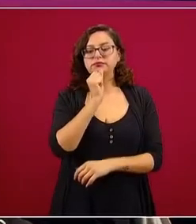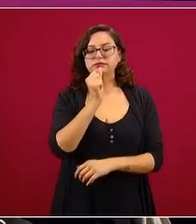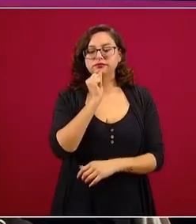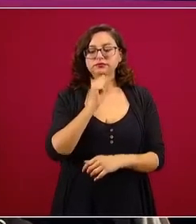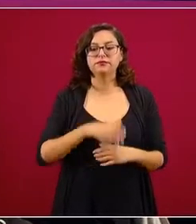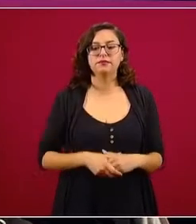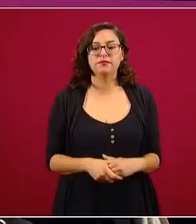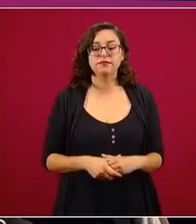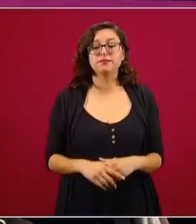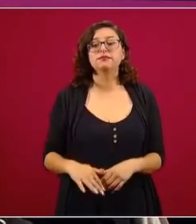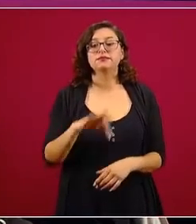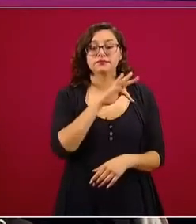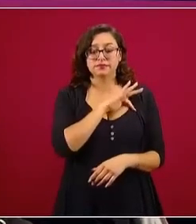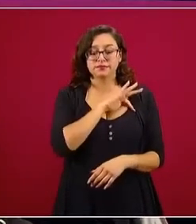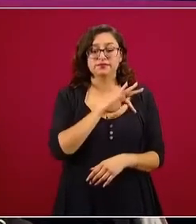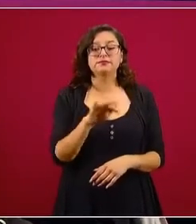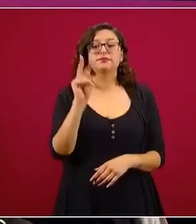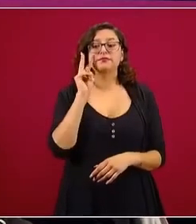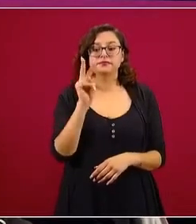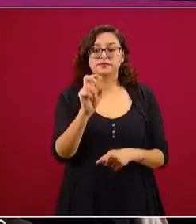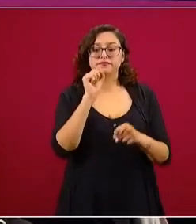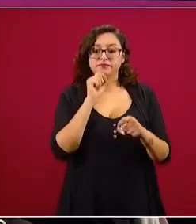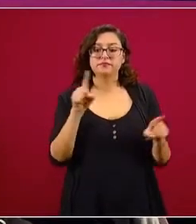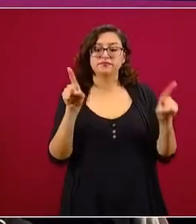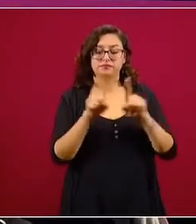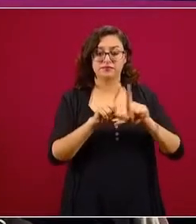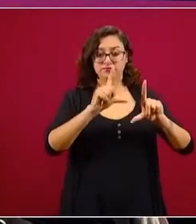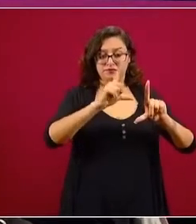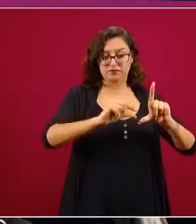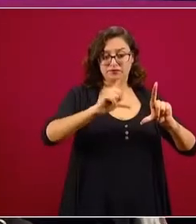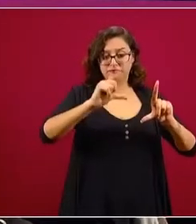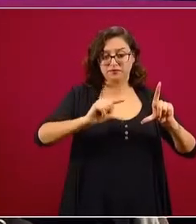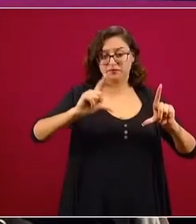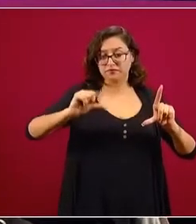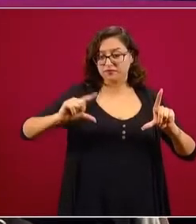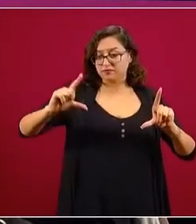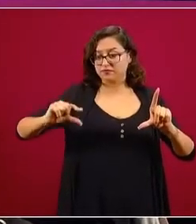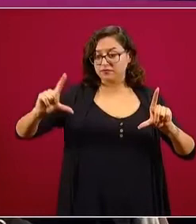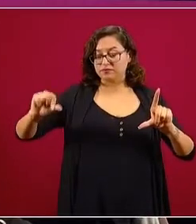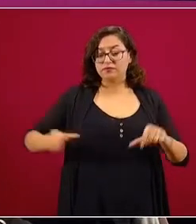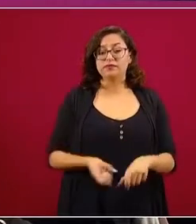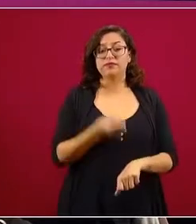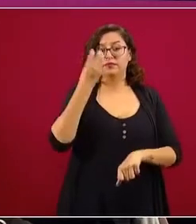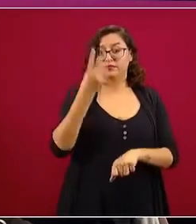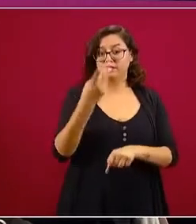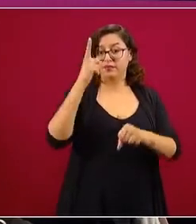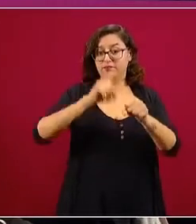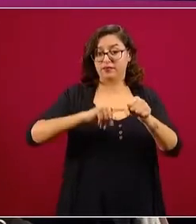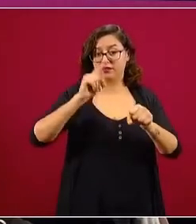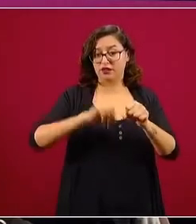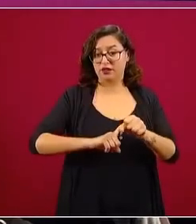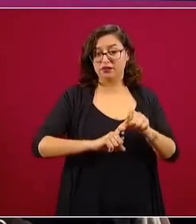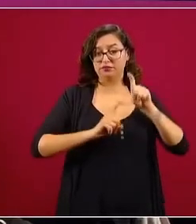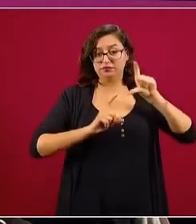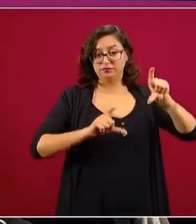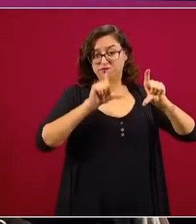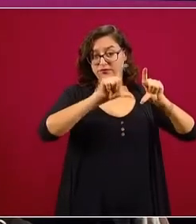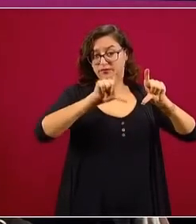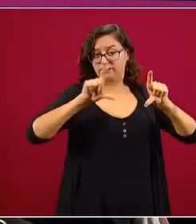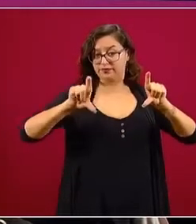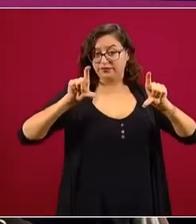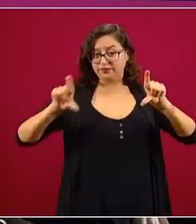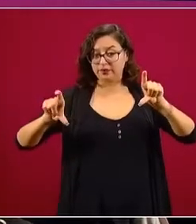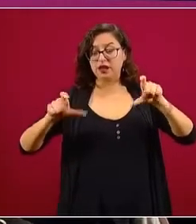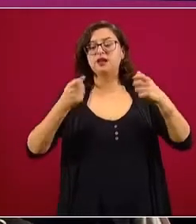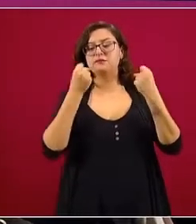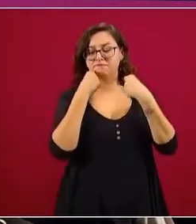bueno, a la par, ustedes pueden también ver que las barras para cada uno de los tres colores que representan las tres clasificaciones